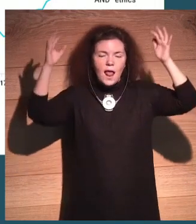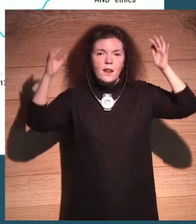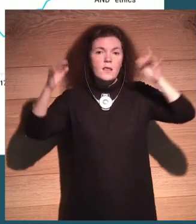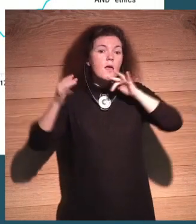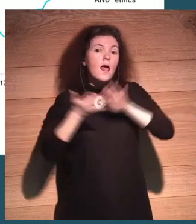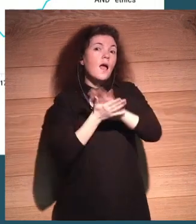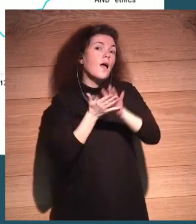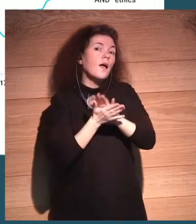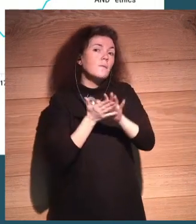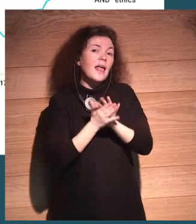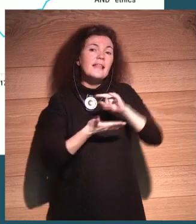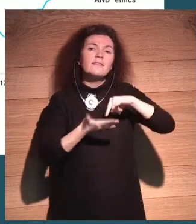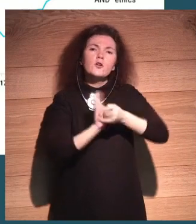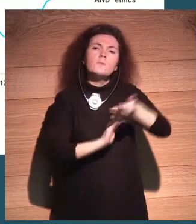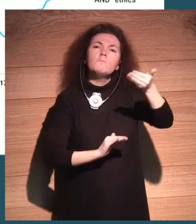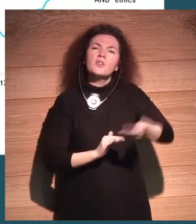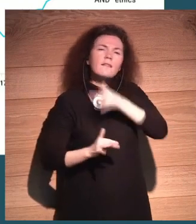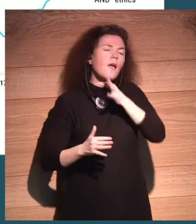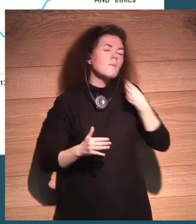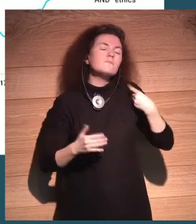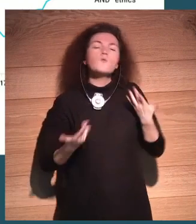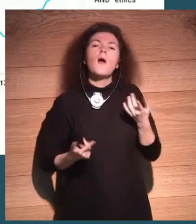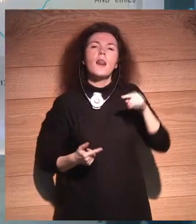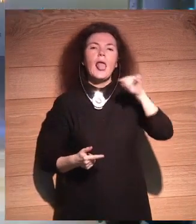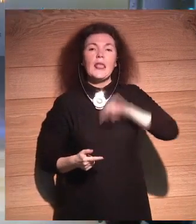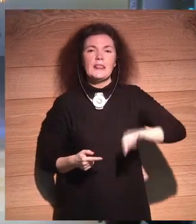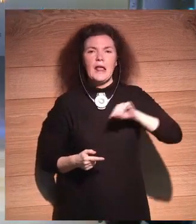Y ahora están hablando de que en la tecnología lo más importante ahora mismo es la ética.